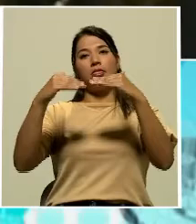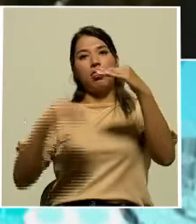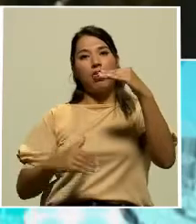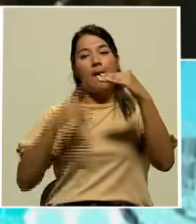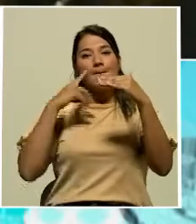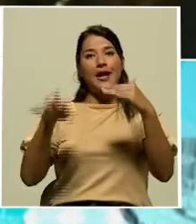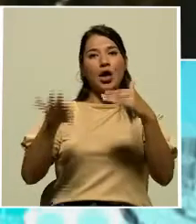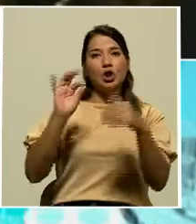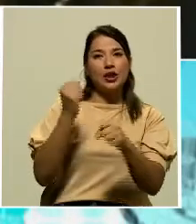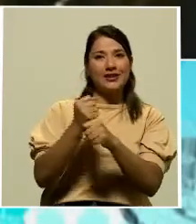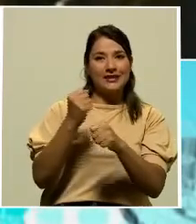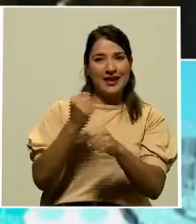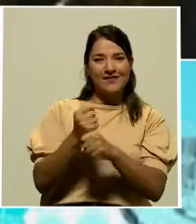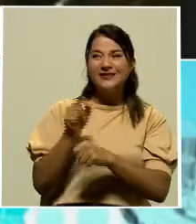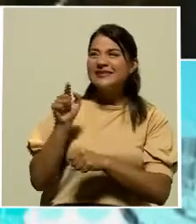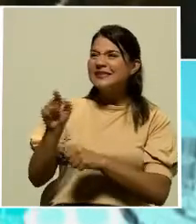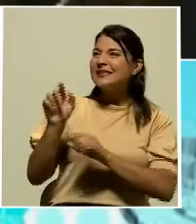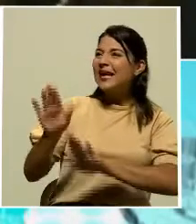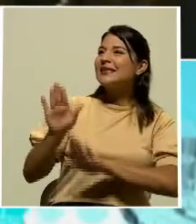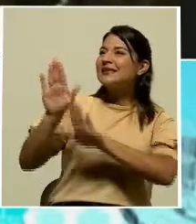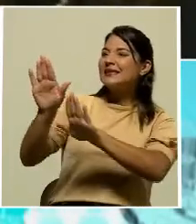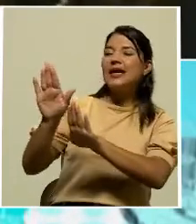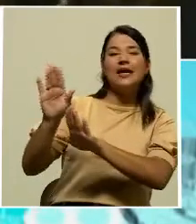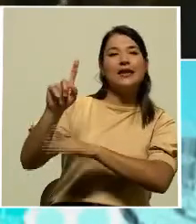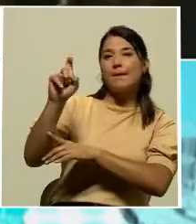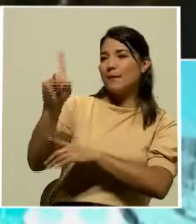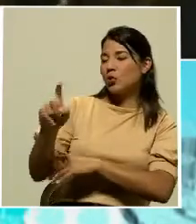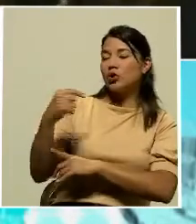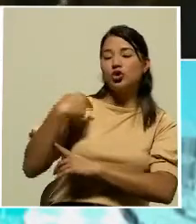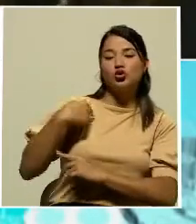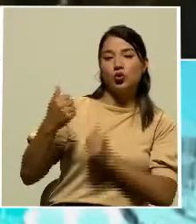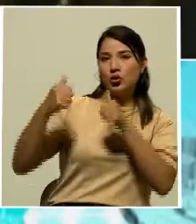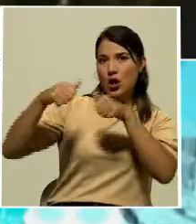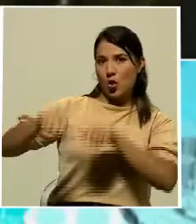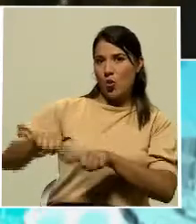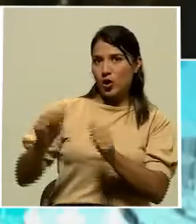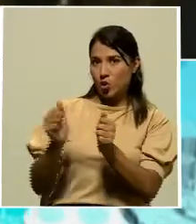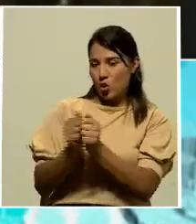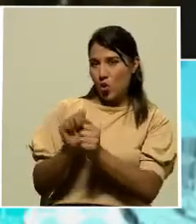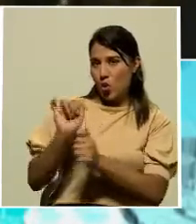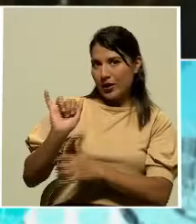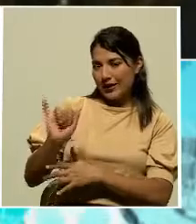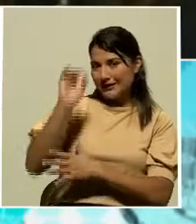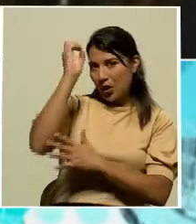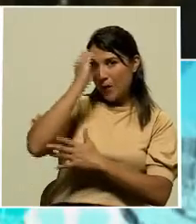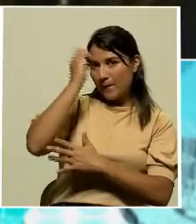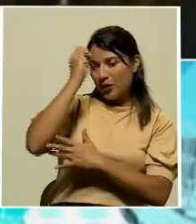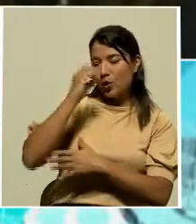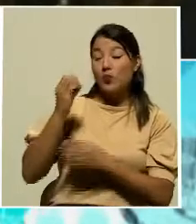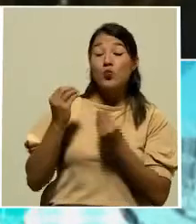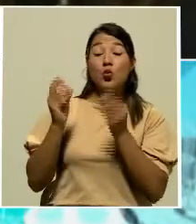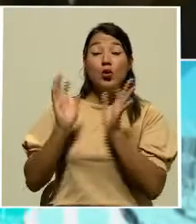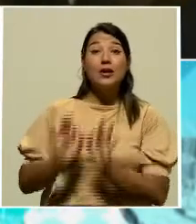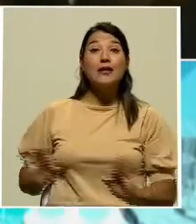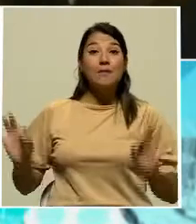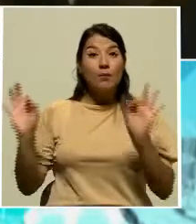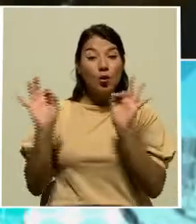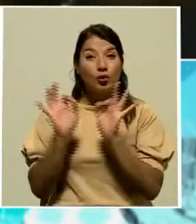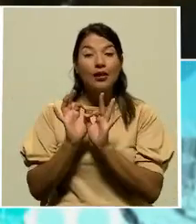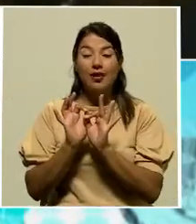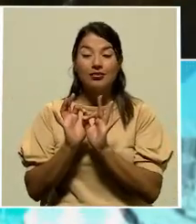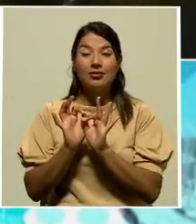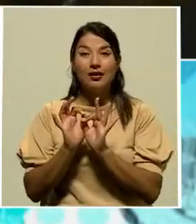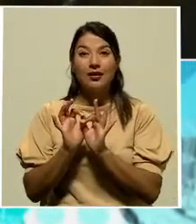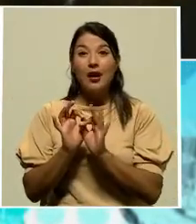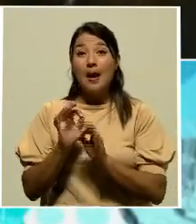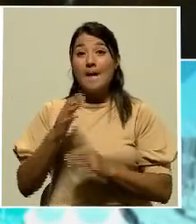Excelente pergunta, e eu estou totalmente de acordo. Programas como este estudo é crítico fundamental. Vamos debater com a sociedade.